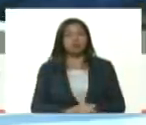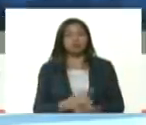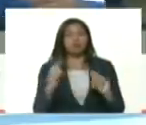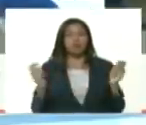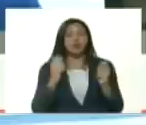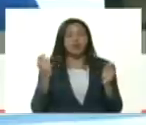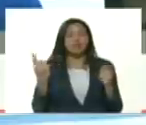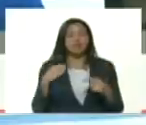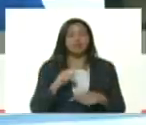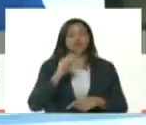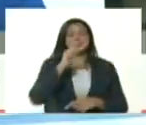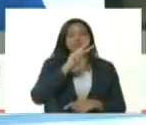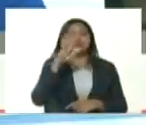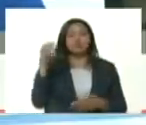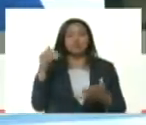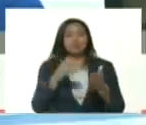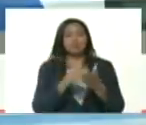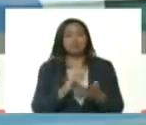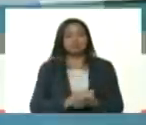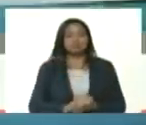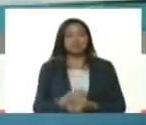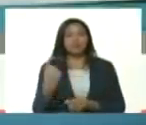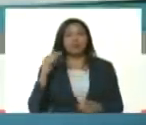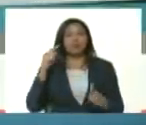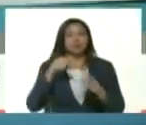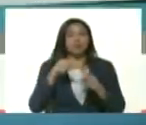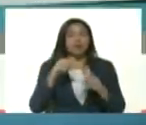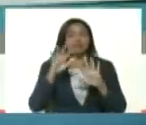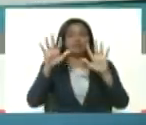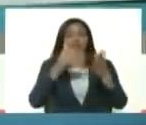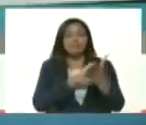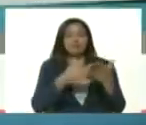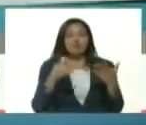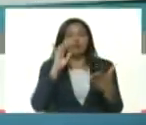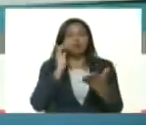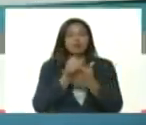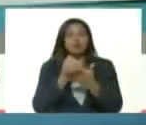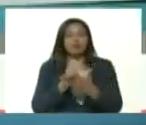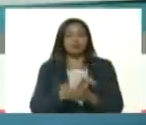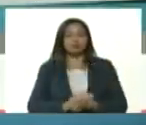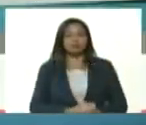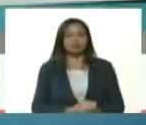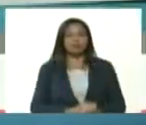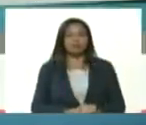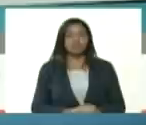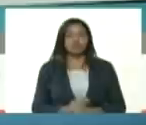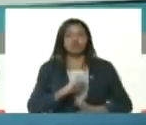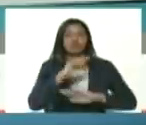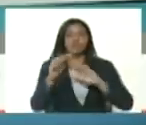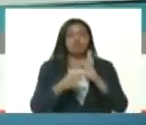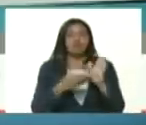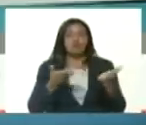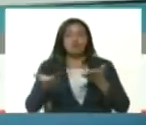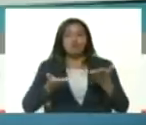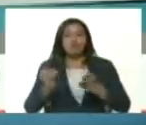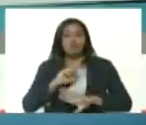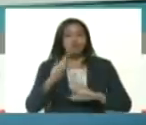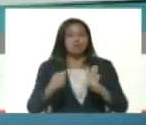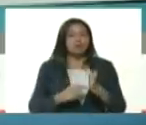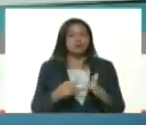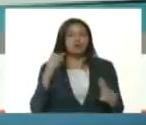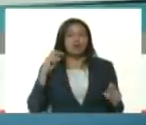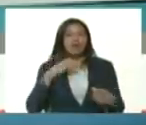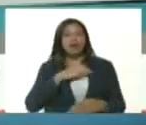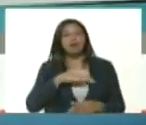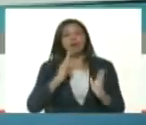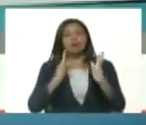llevamos 250.000. Pero tenemos que llegar a 10 millones de pruebas para cumplir el protocolo completo de la misión